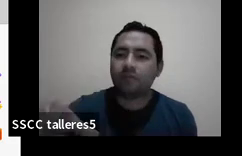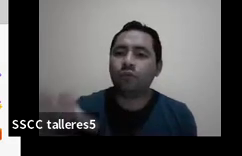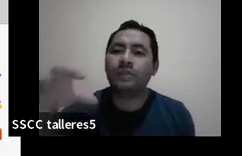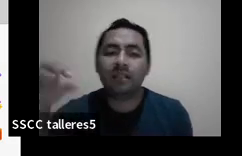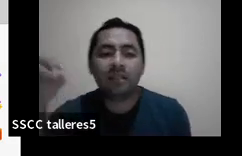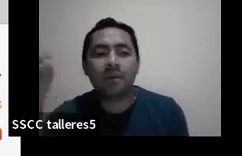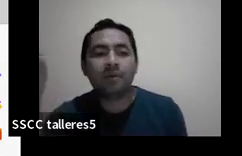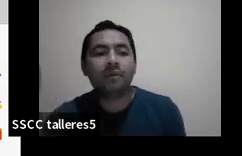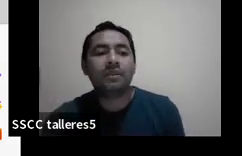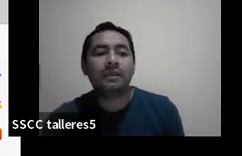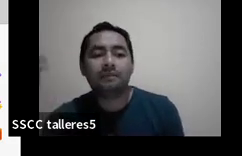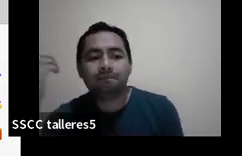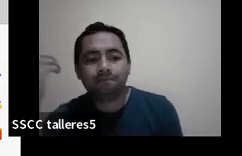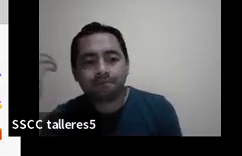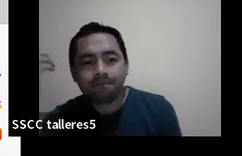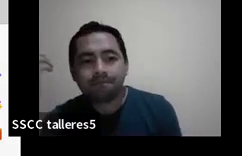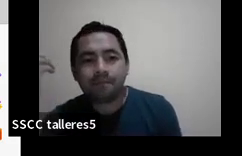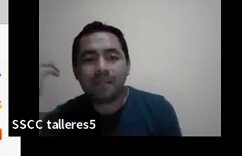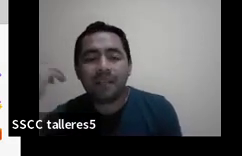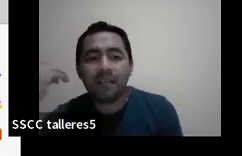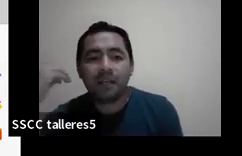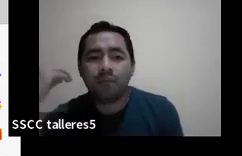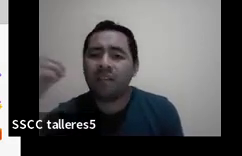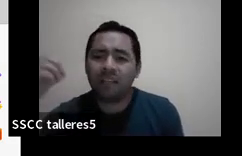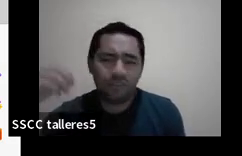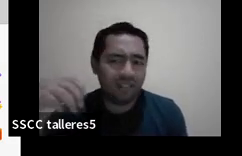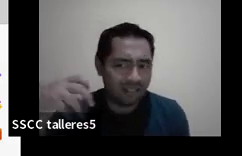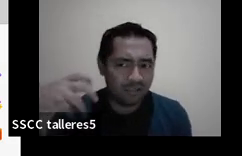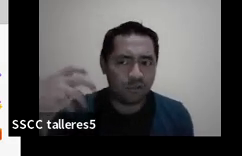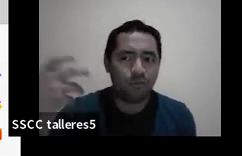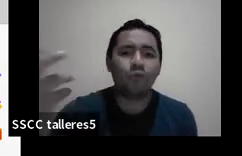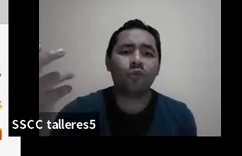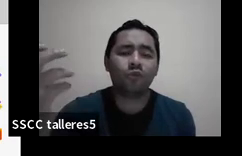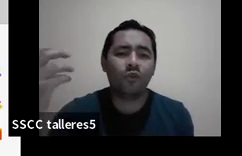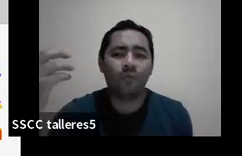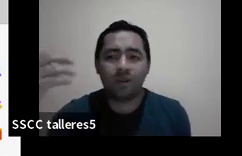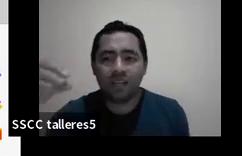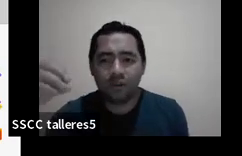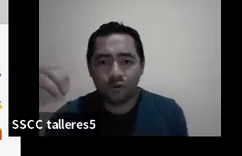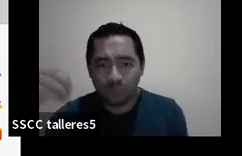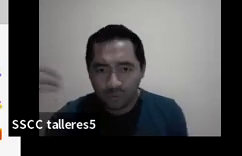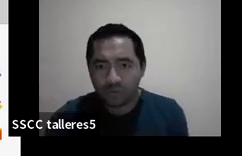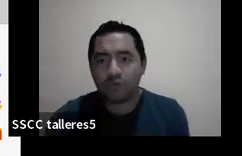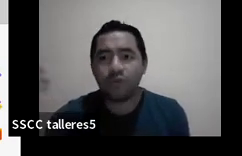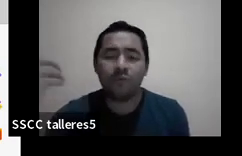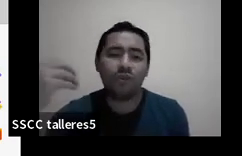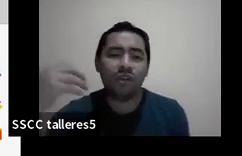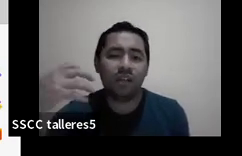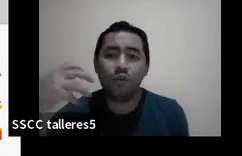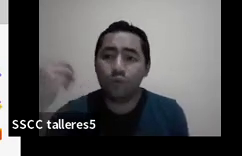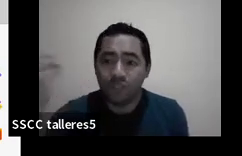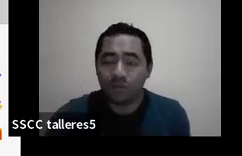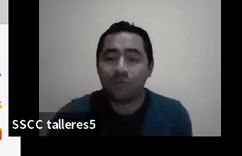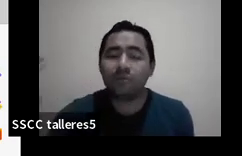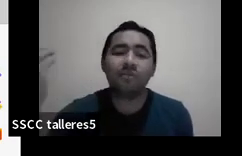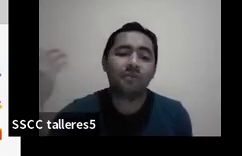bueno, justamente les estaba preguntando a ustedes, ¿por qué no se le dice sordomudos? ¿O por qué no son mudos? ¿O por qué